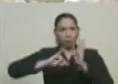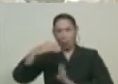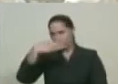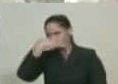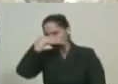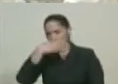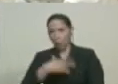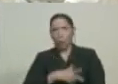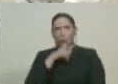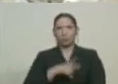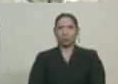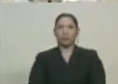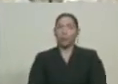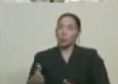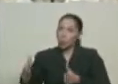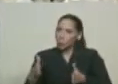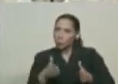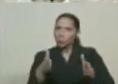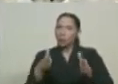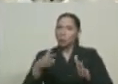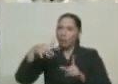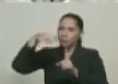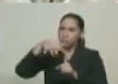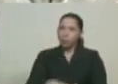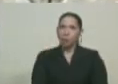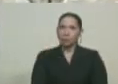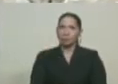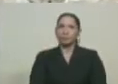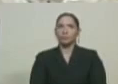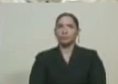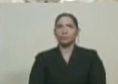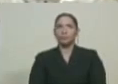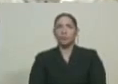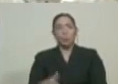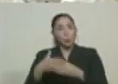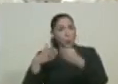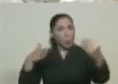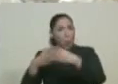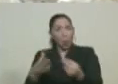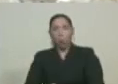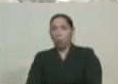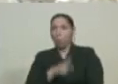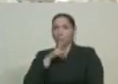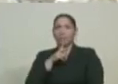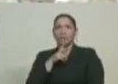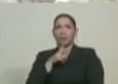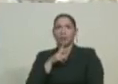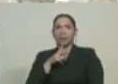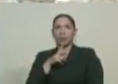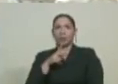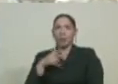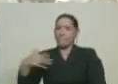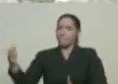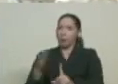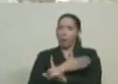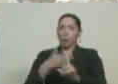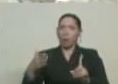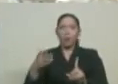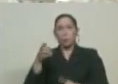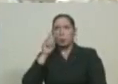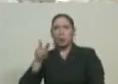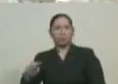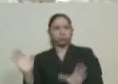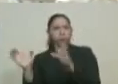conduzca también a la derrota de ese dólar guarimbero que tanto ha afectado. Yo no he visto, por cierto, a la oposición